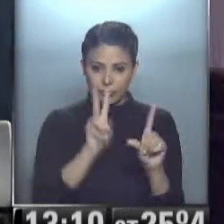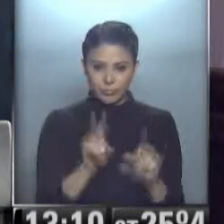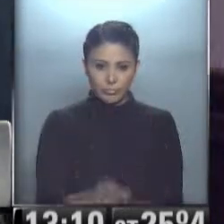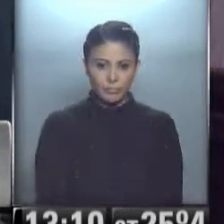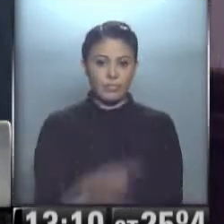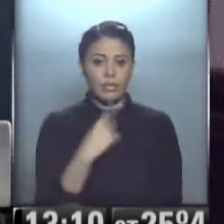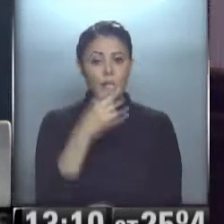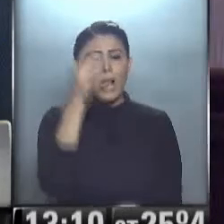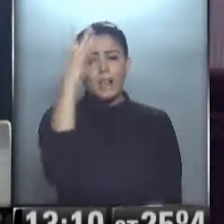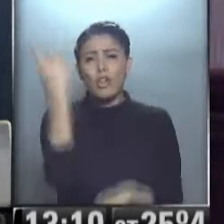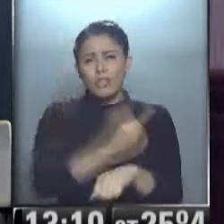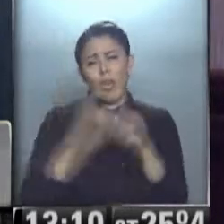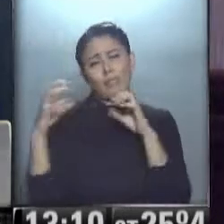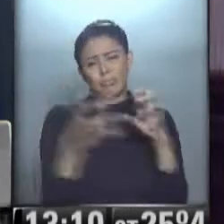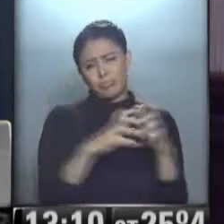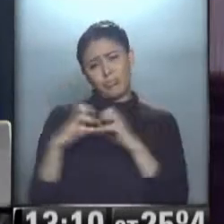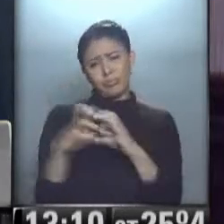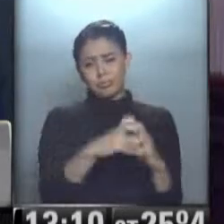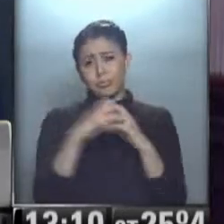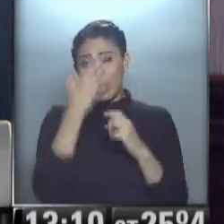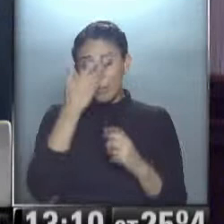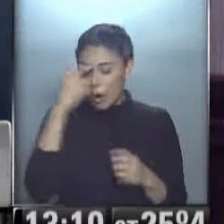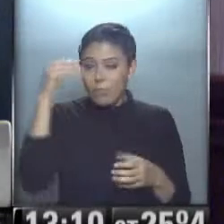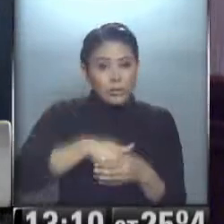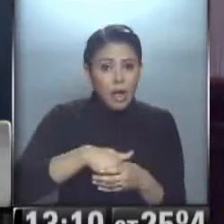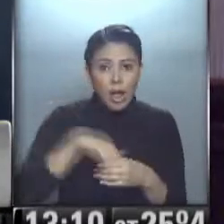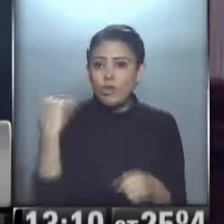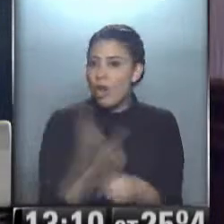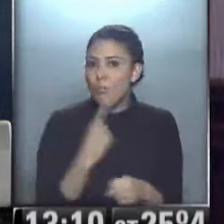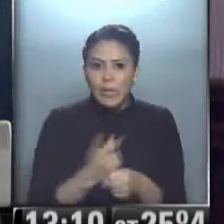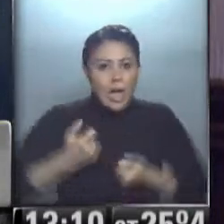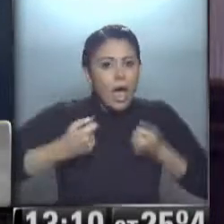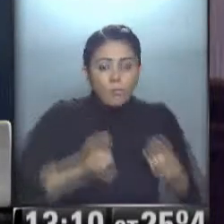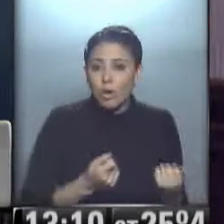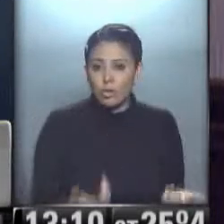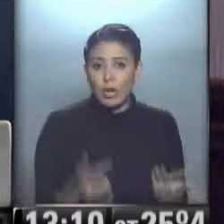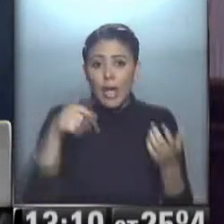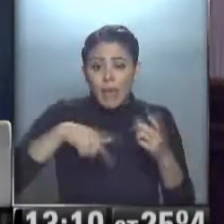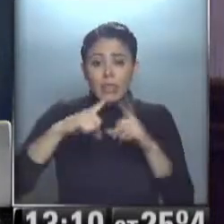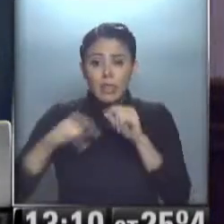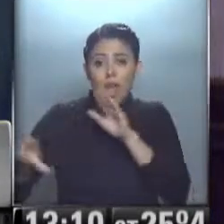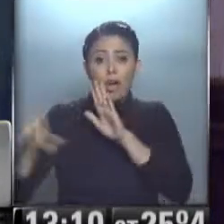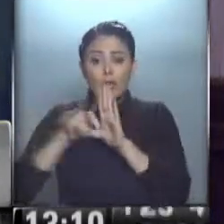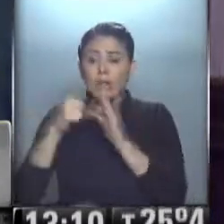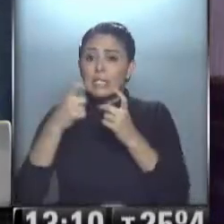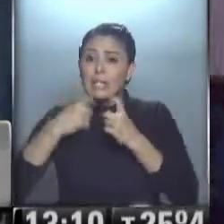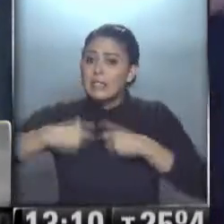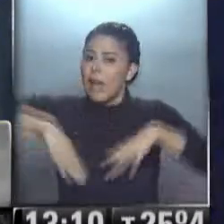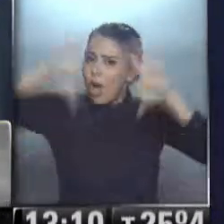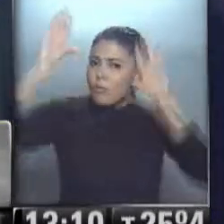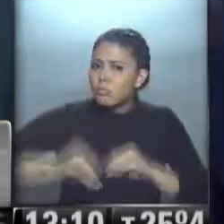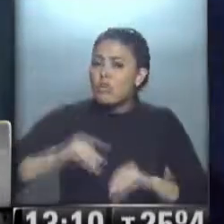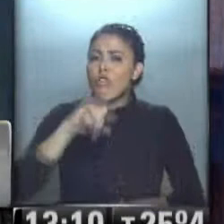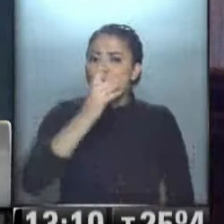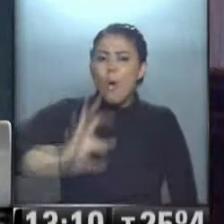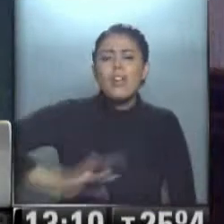12 horas seguida de debate pero al momento de la votación no podemos acompañar porque este es el código del consenso este el código de un año de